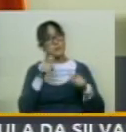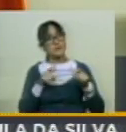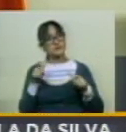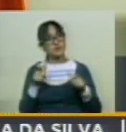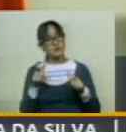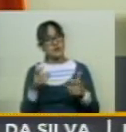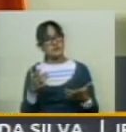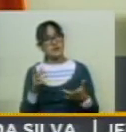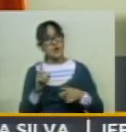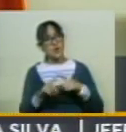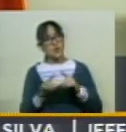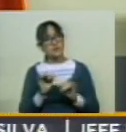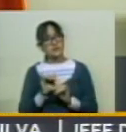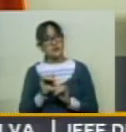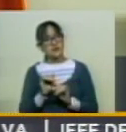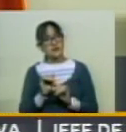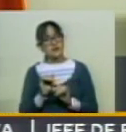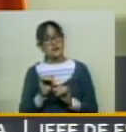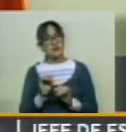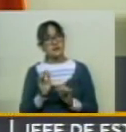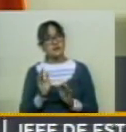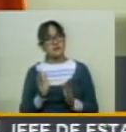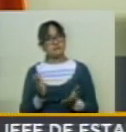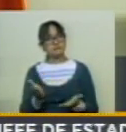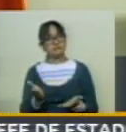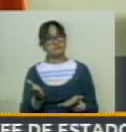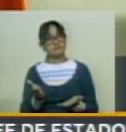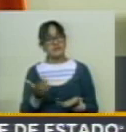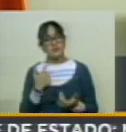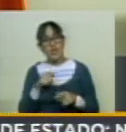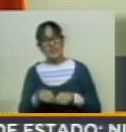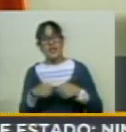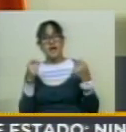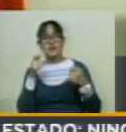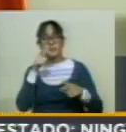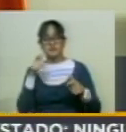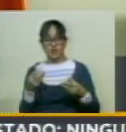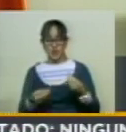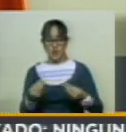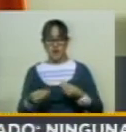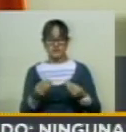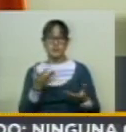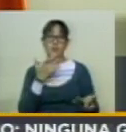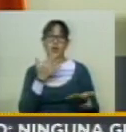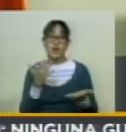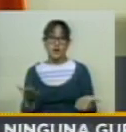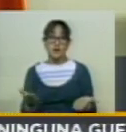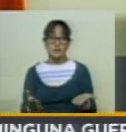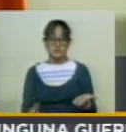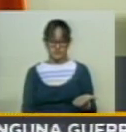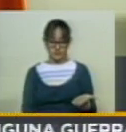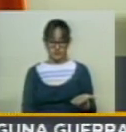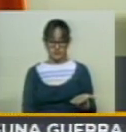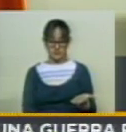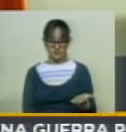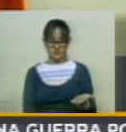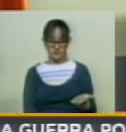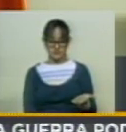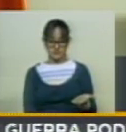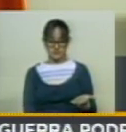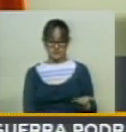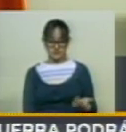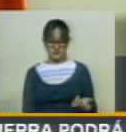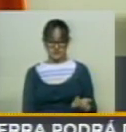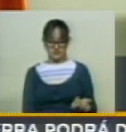son cosas que terminan haciendo daño a quien los emite. Por ejemplo, una de estas cosas absurdas es